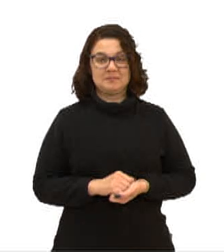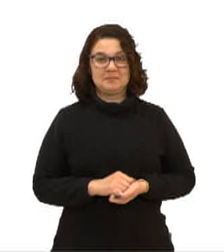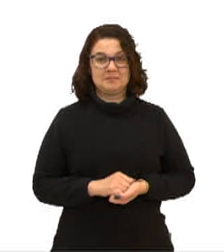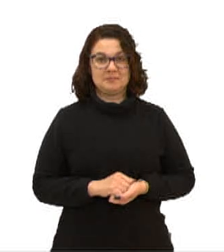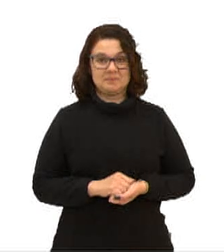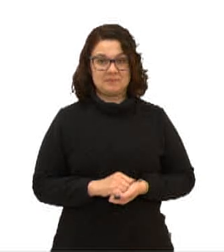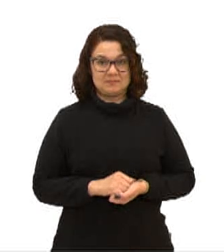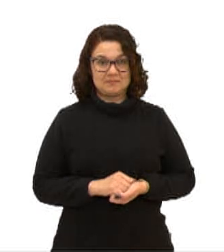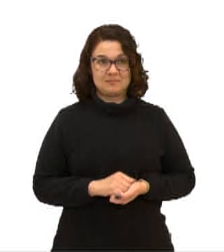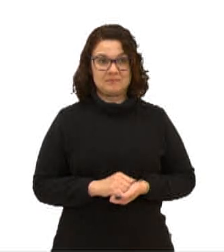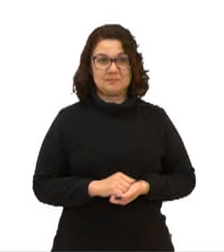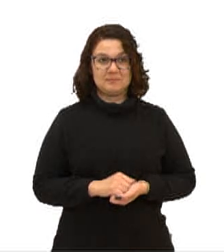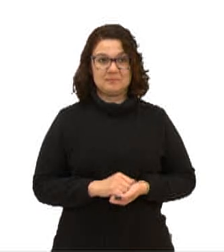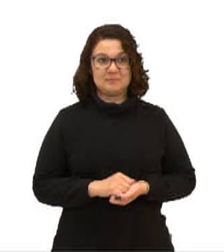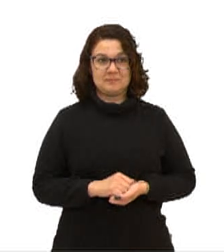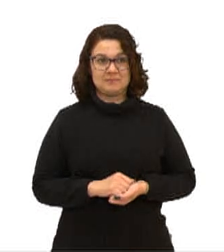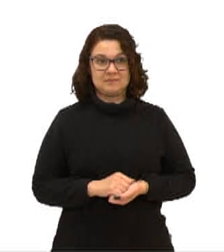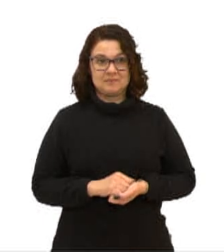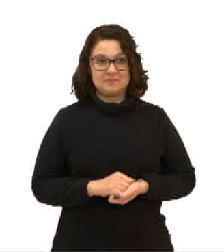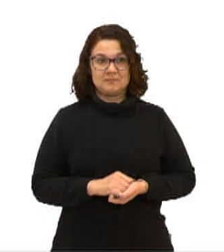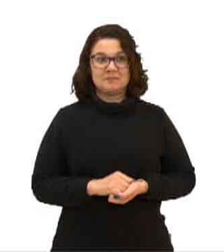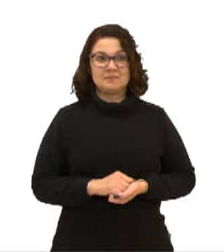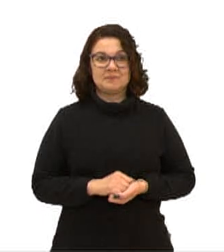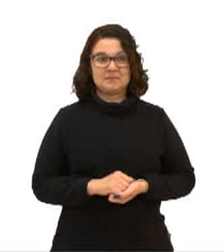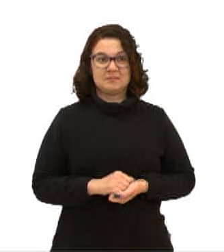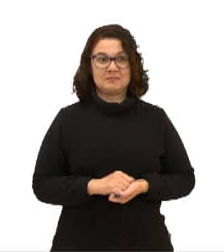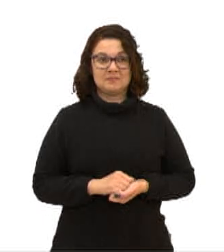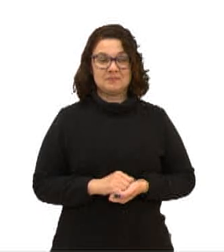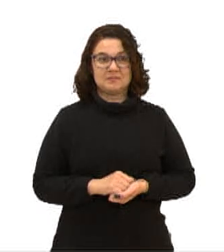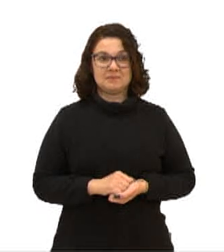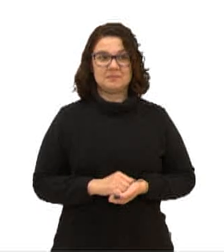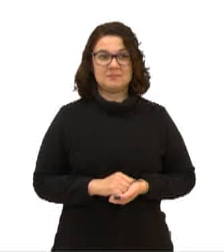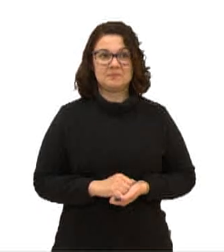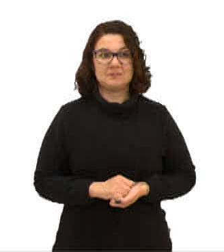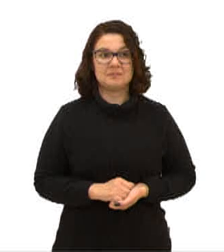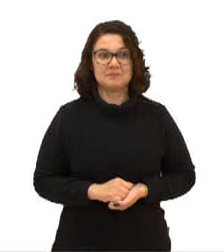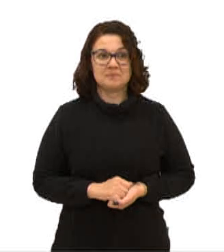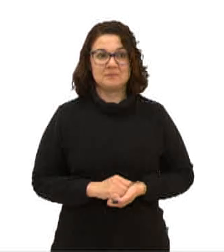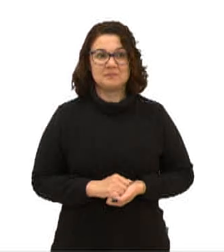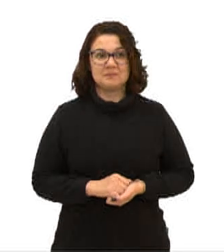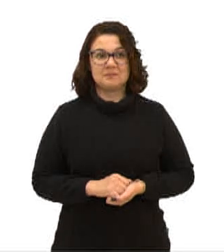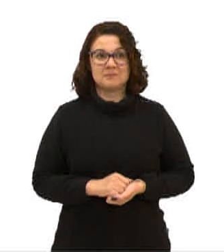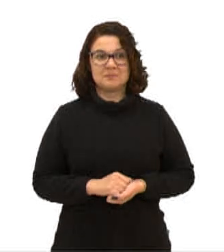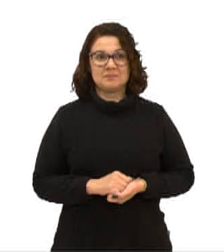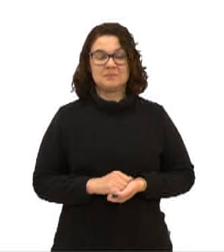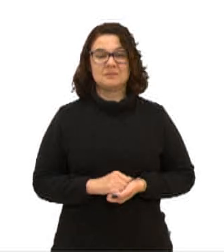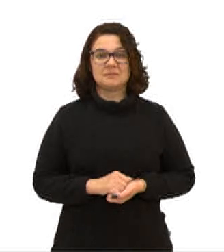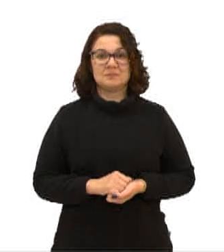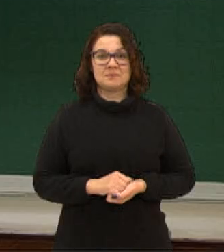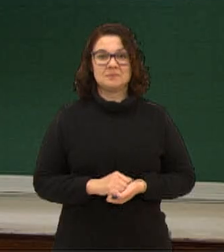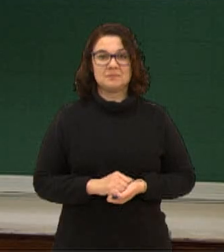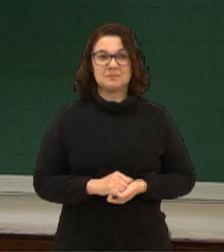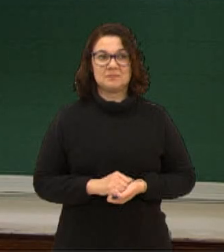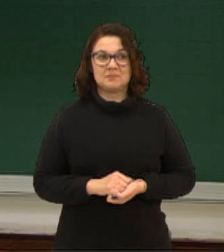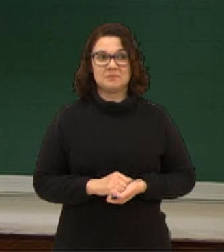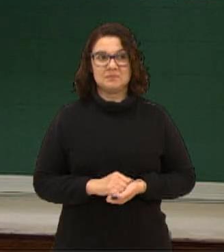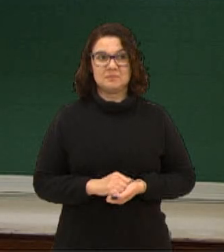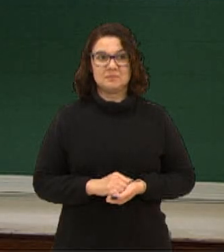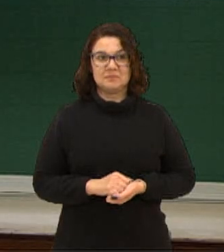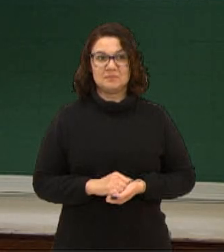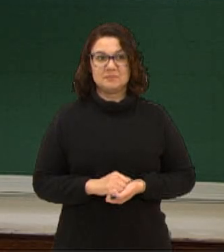a trabajar a pie o en bici, pues no contamine el aire como ir en coche y